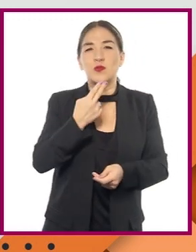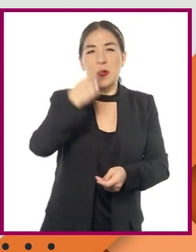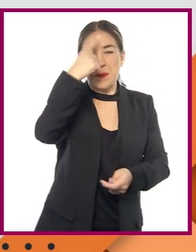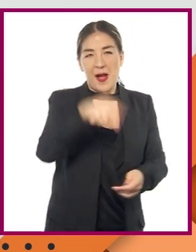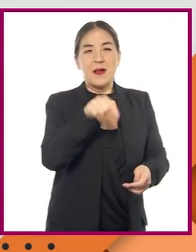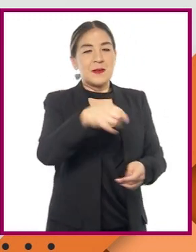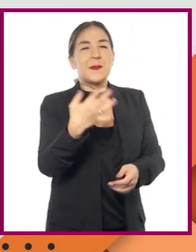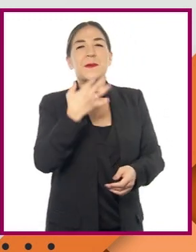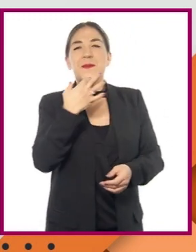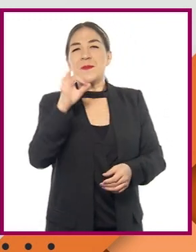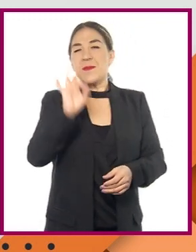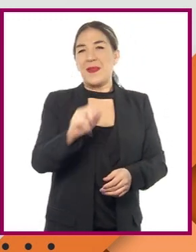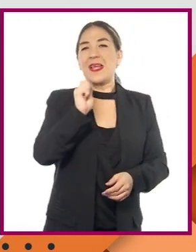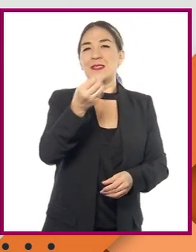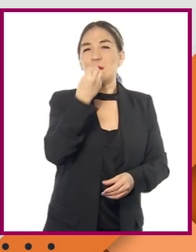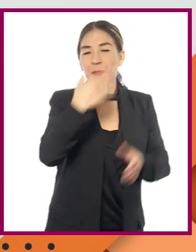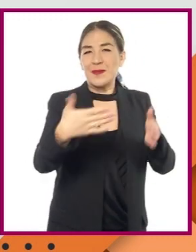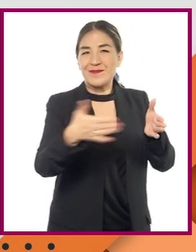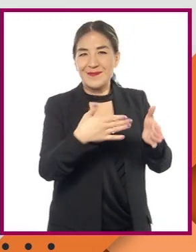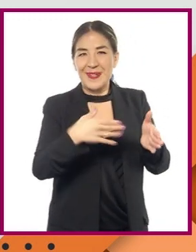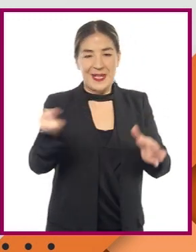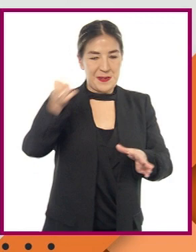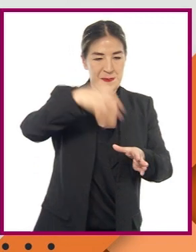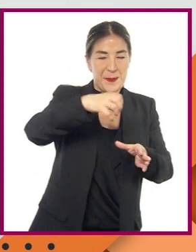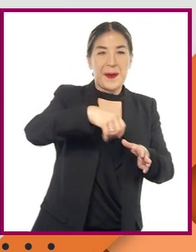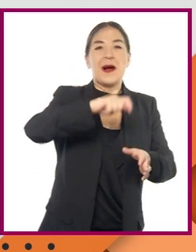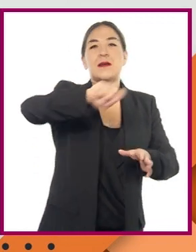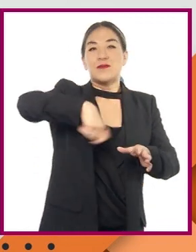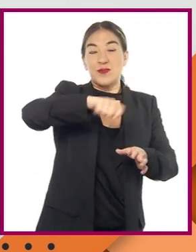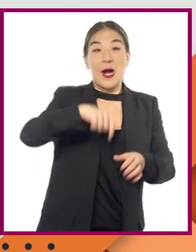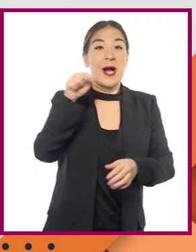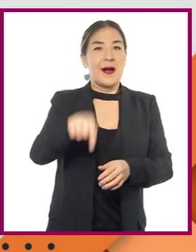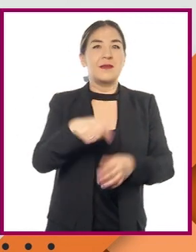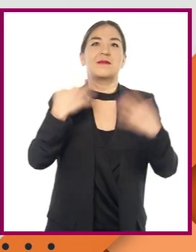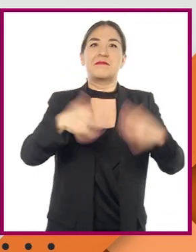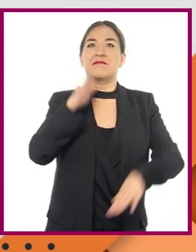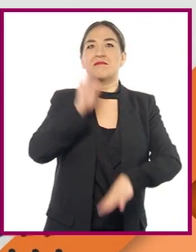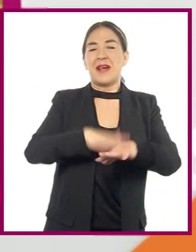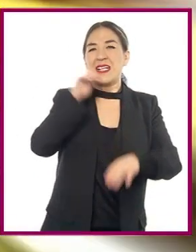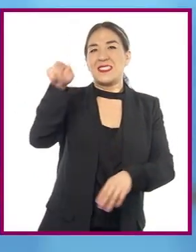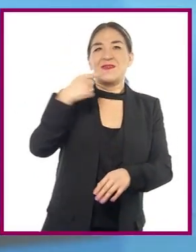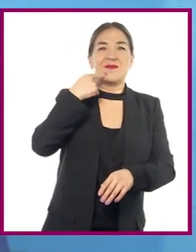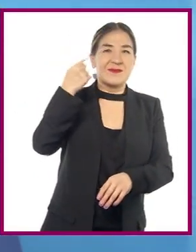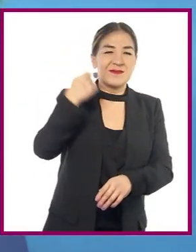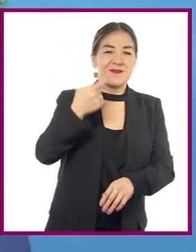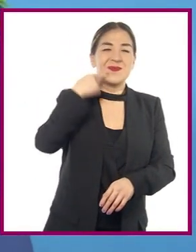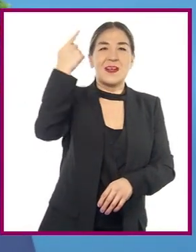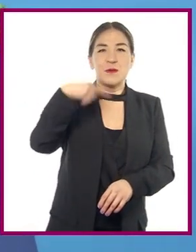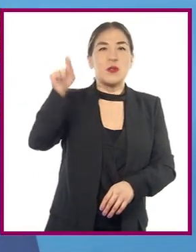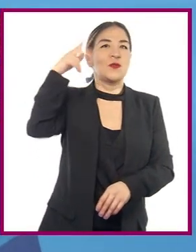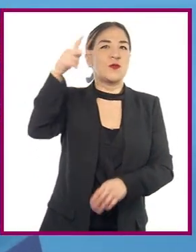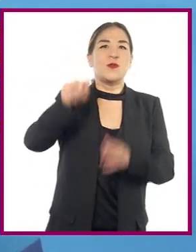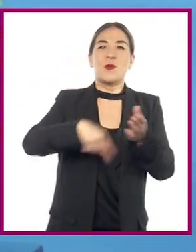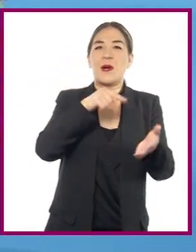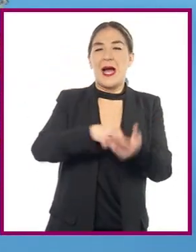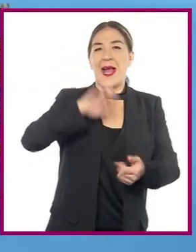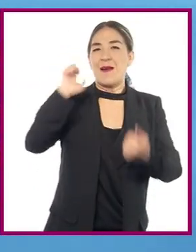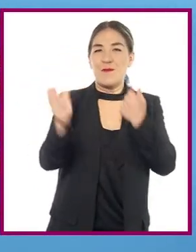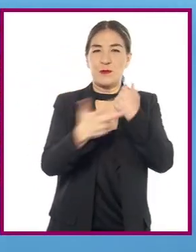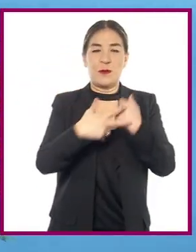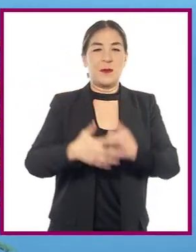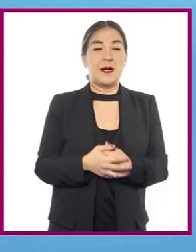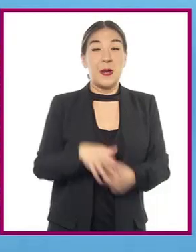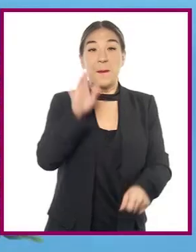para darle un mejor sabor a la comida y eran altamente demandadas en Europa. Es por ello que una